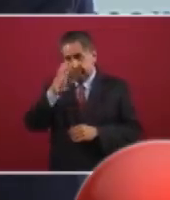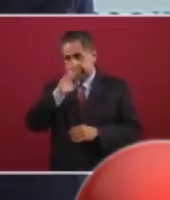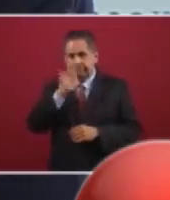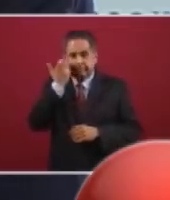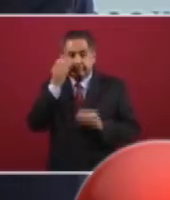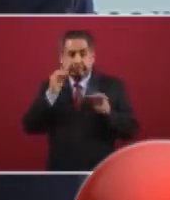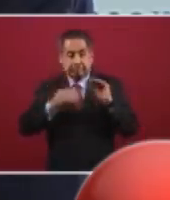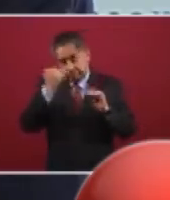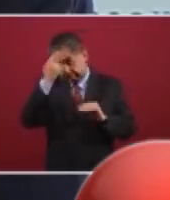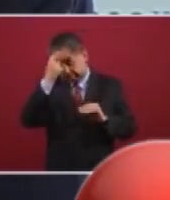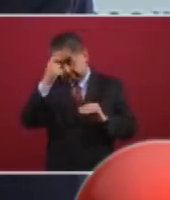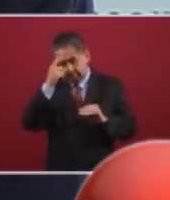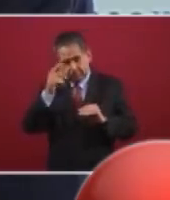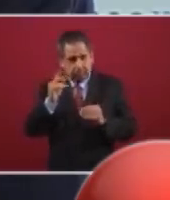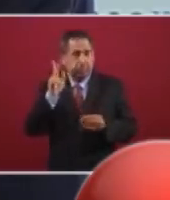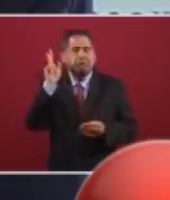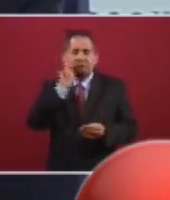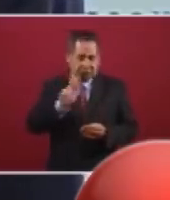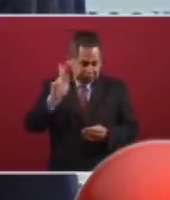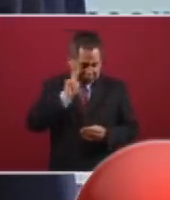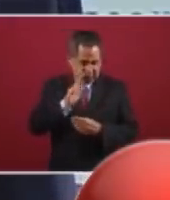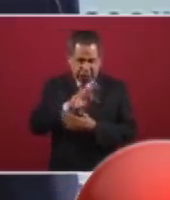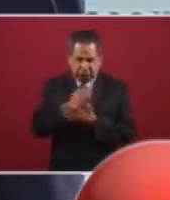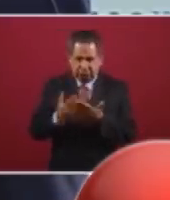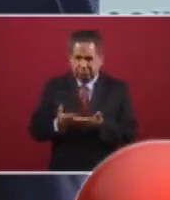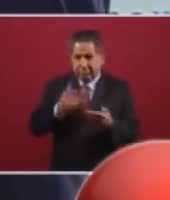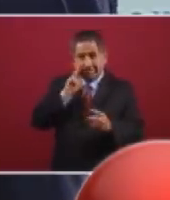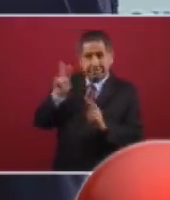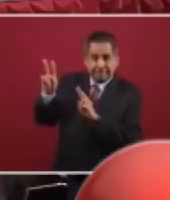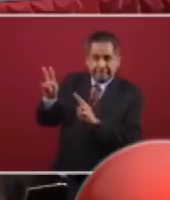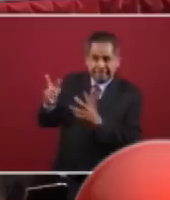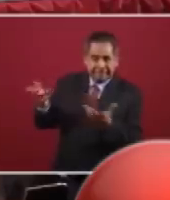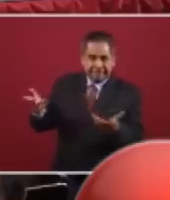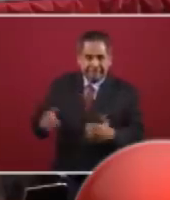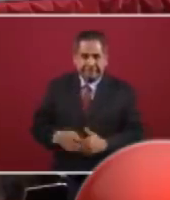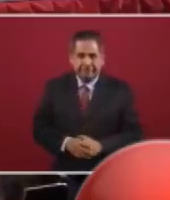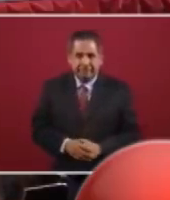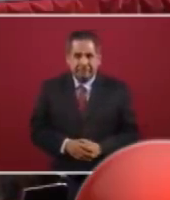fue una invención pero miren es